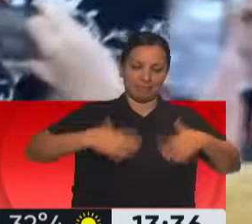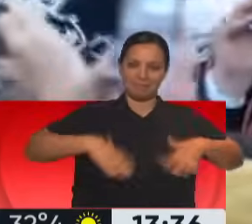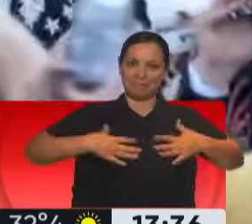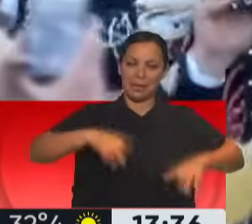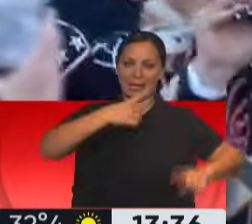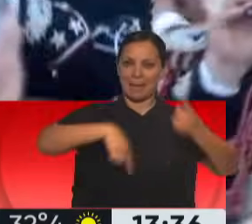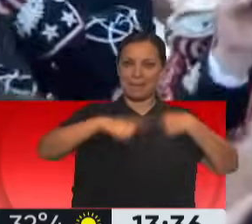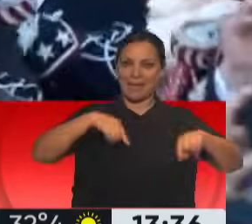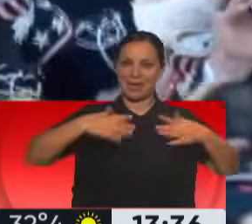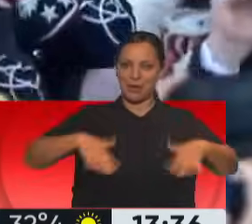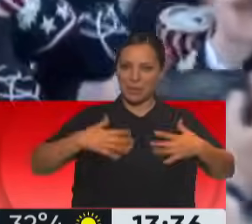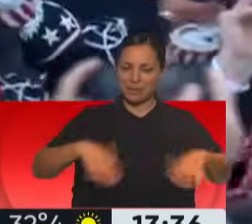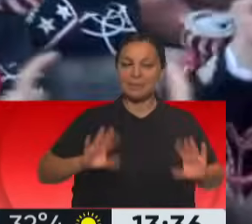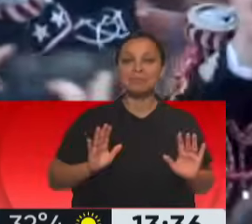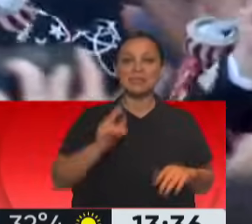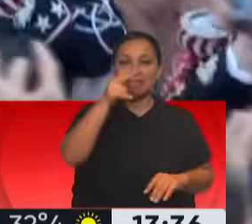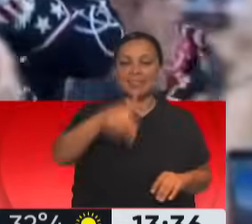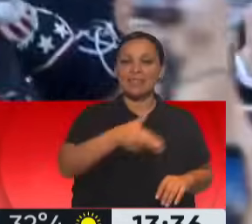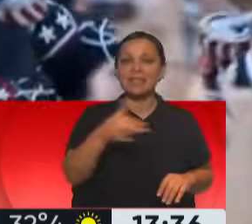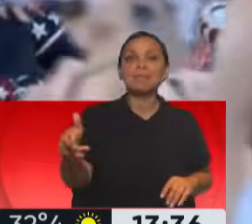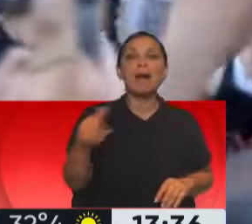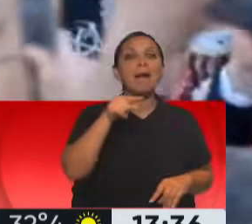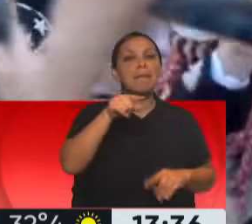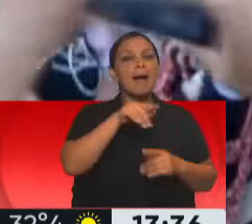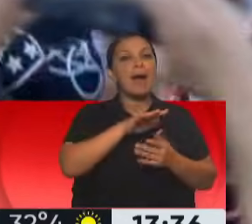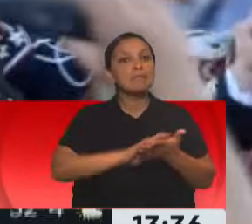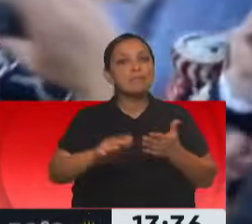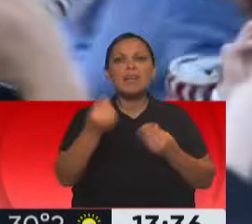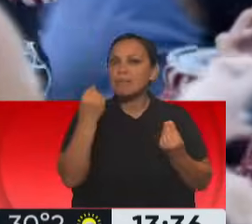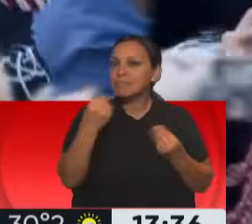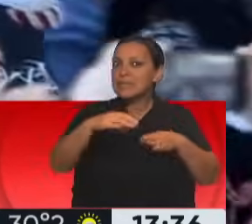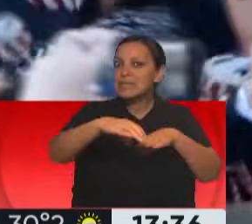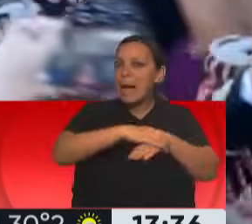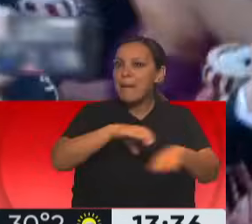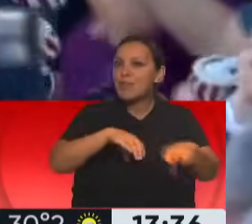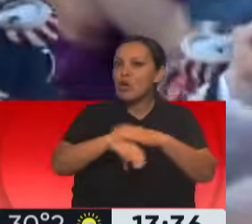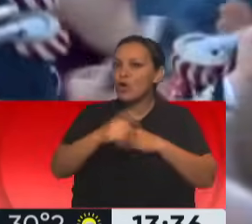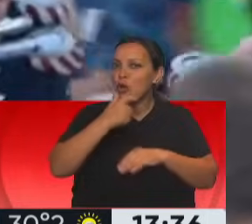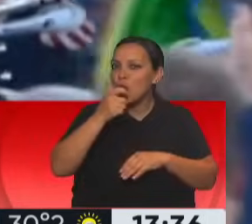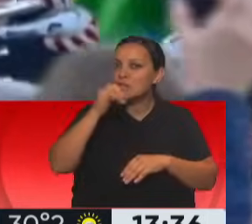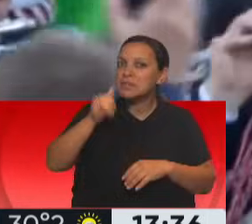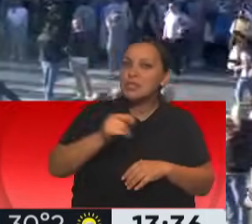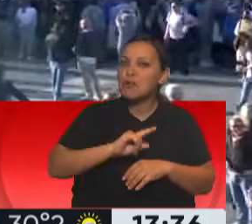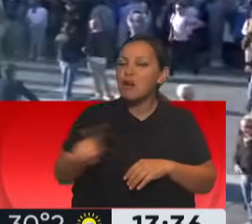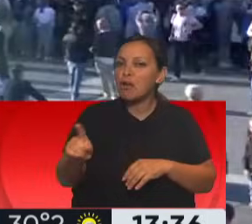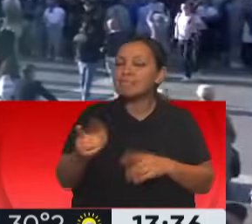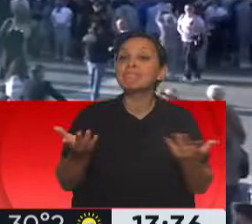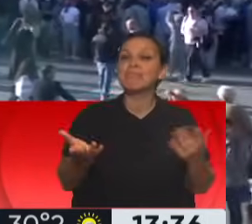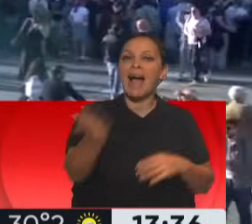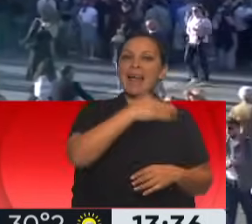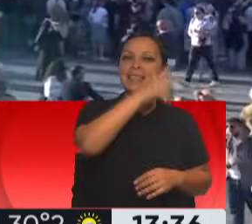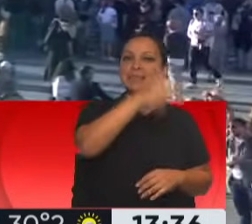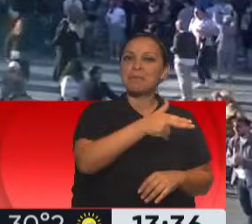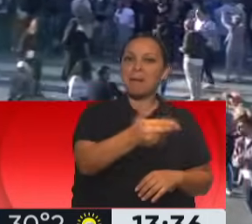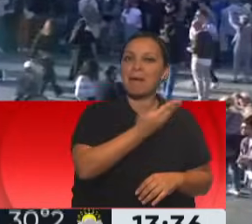papa. ¿Aceptará este nuevo papa usar los zapatos rojos, por ejemplo? Algo que Francisco se negó a tan solo